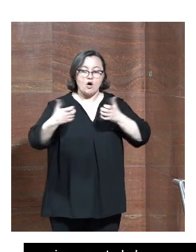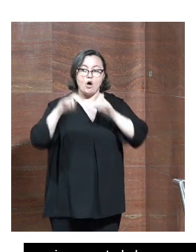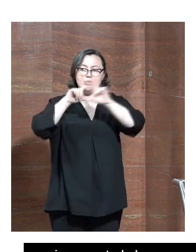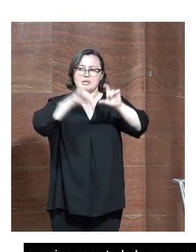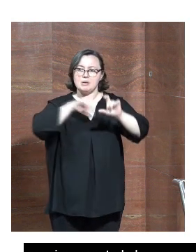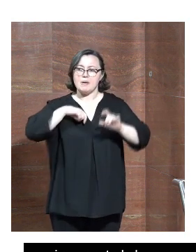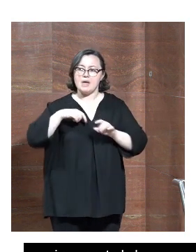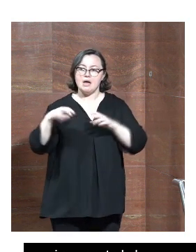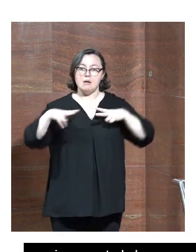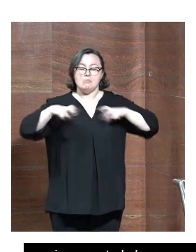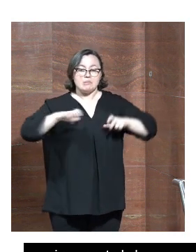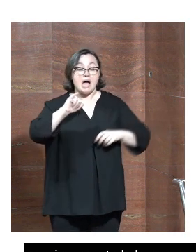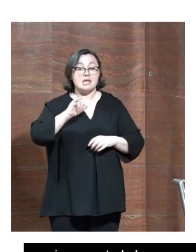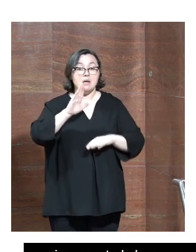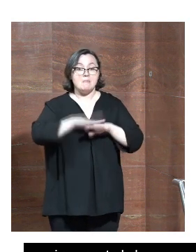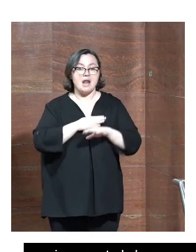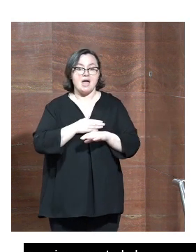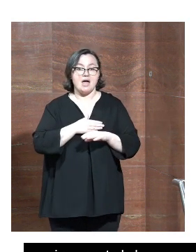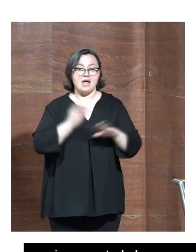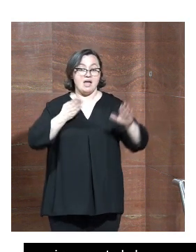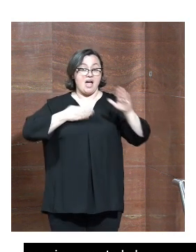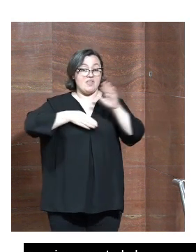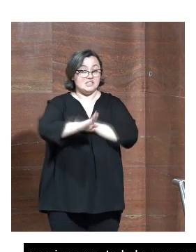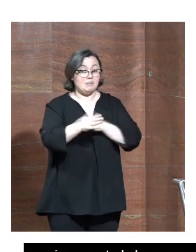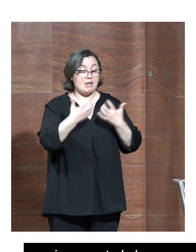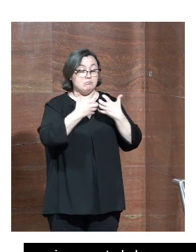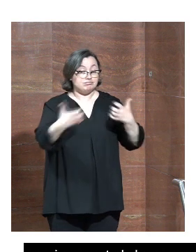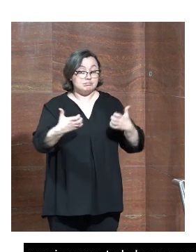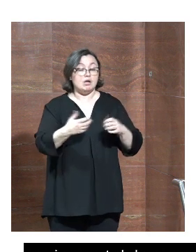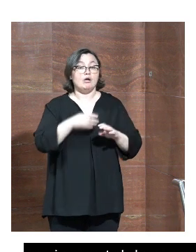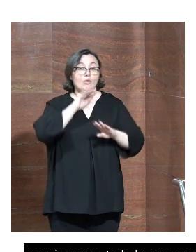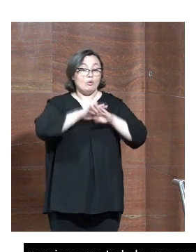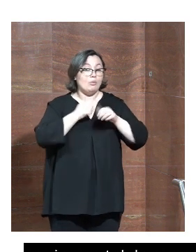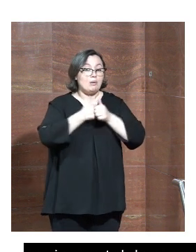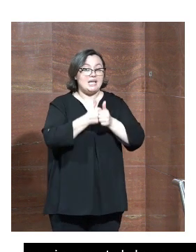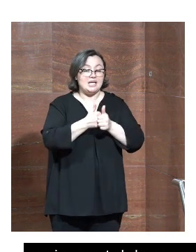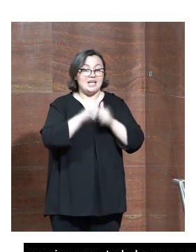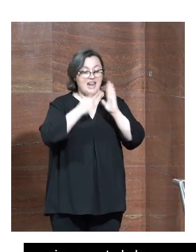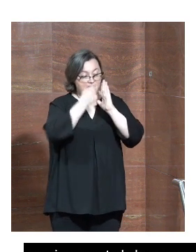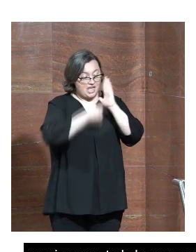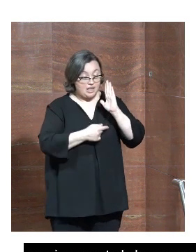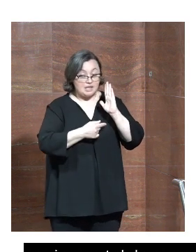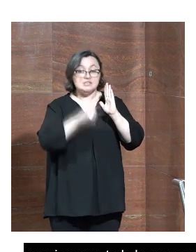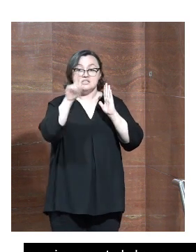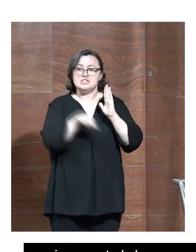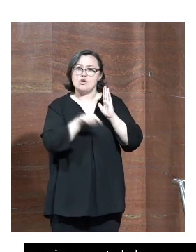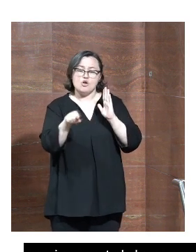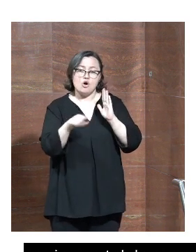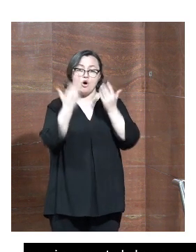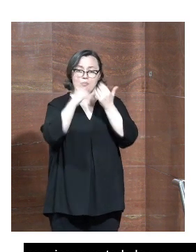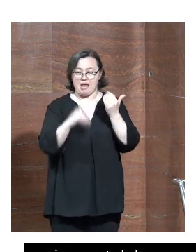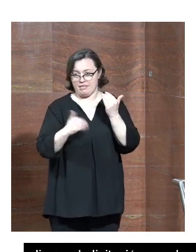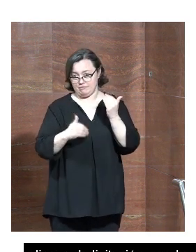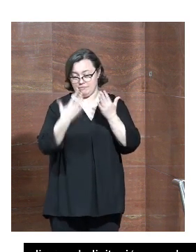operadores privados para realmente afrontar de una forma eficaz y cumplir con lo que se establece en esa legislación y en los pliegos